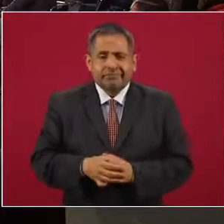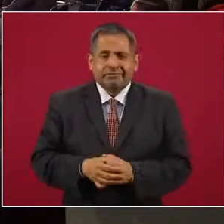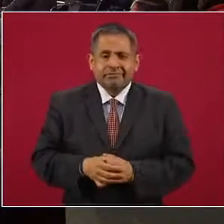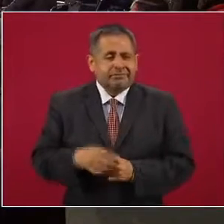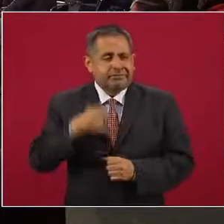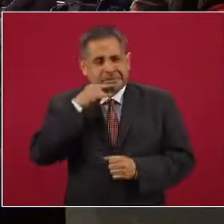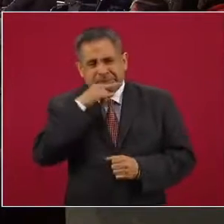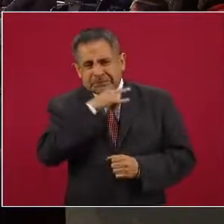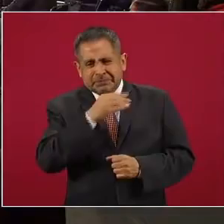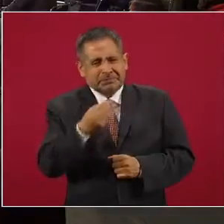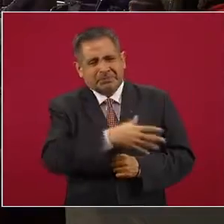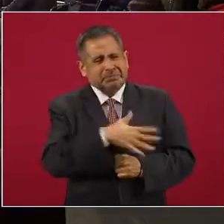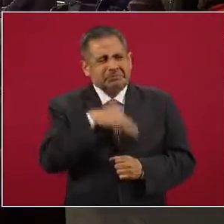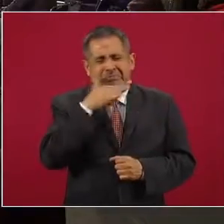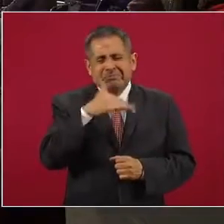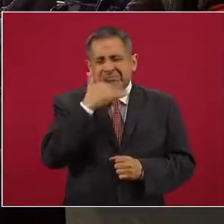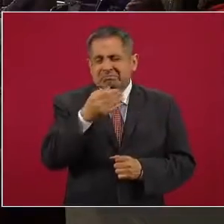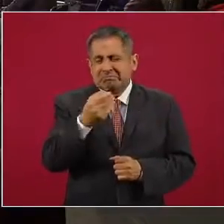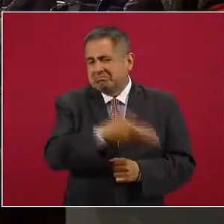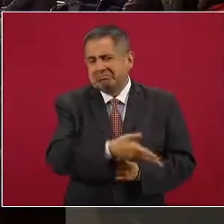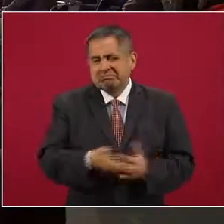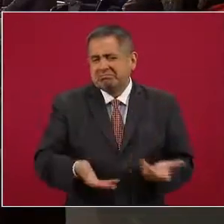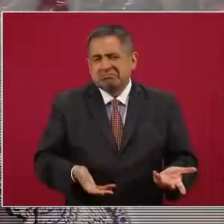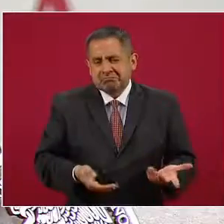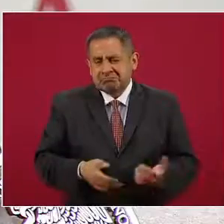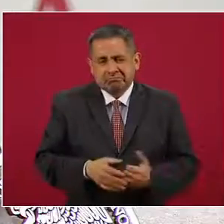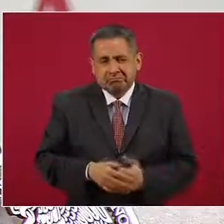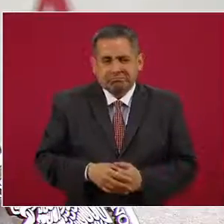son hipócritas, son corruptos.